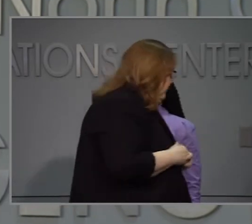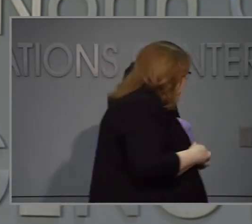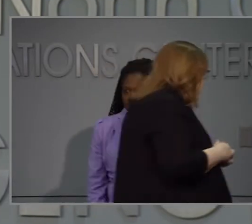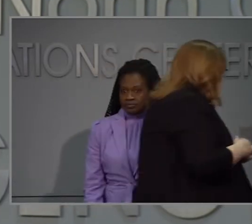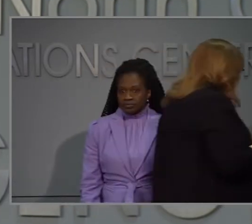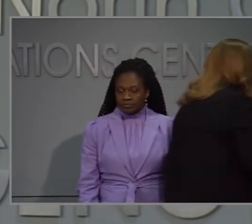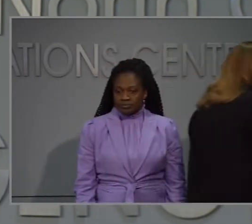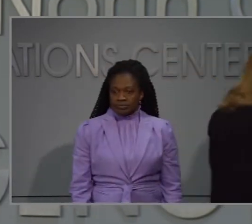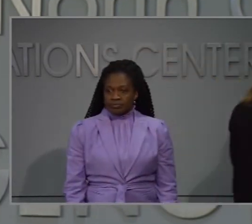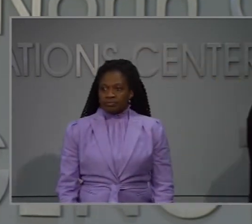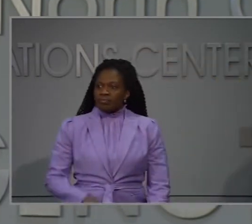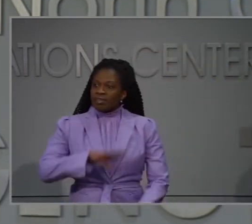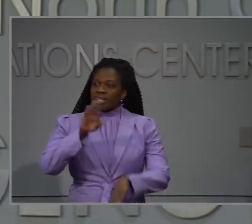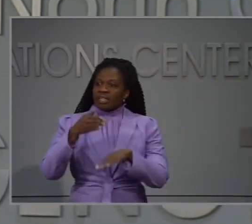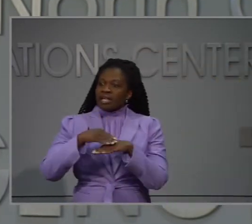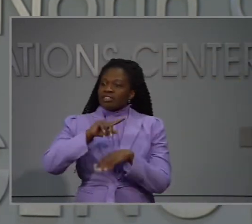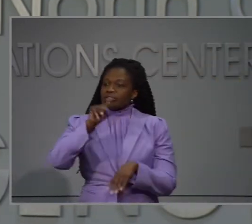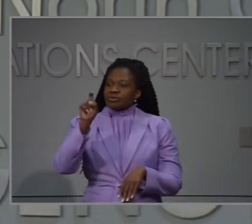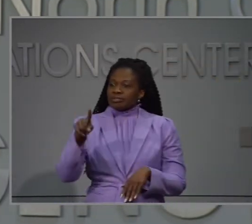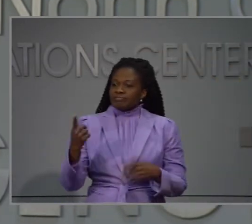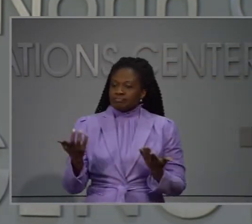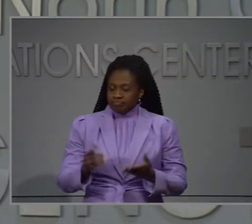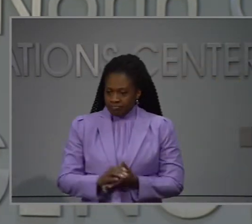siguiente pregunta por favor